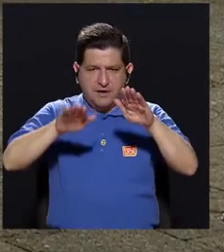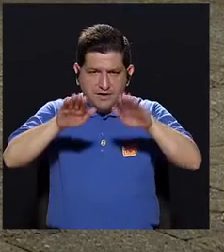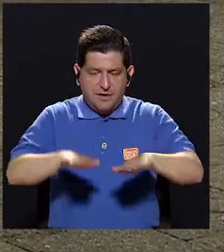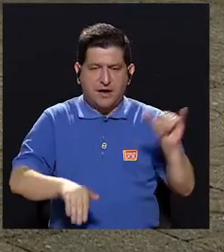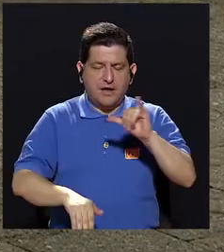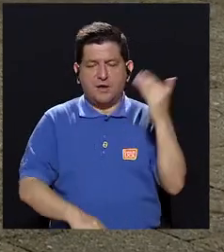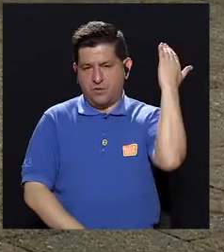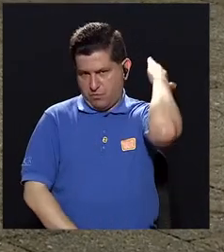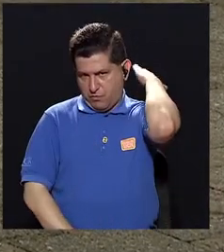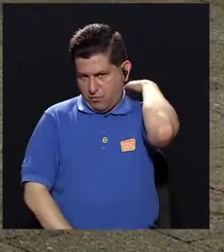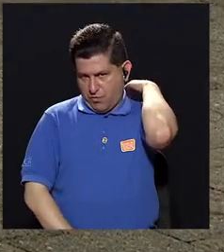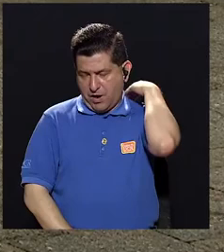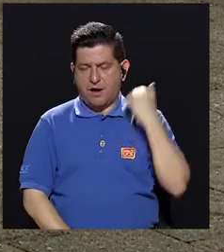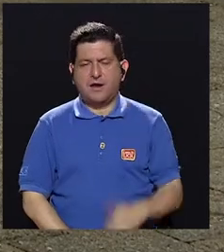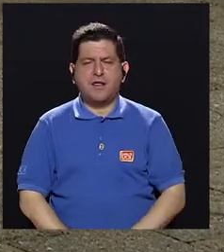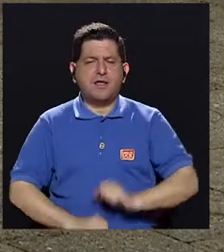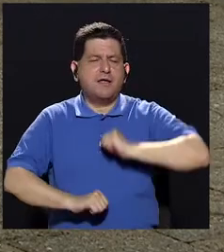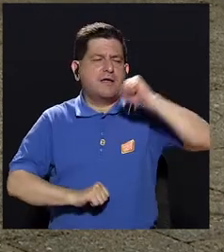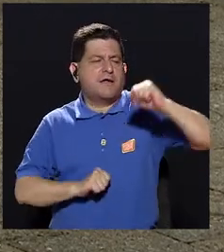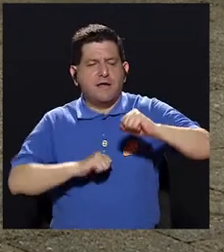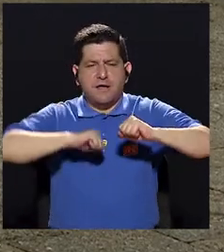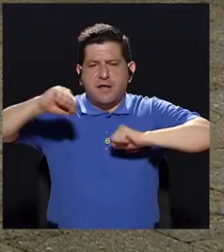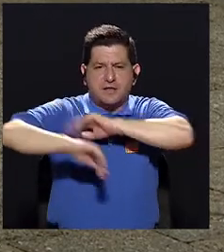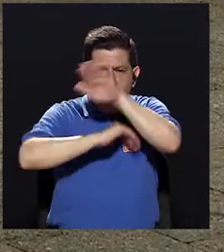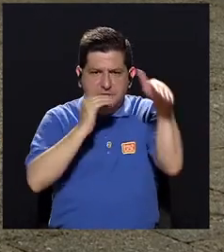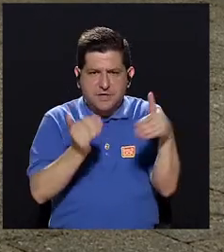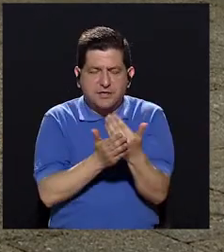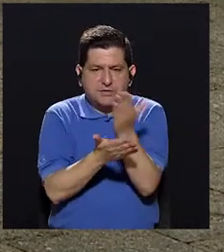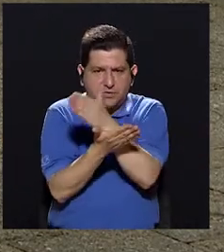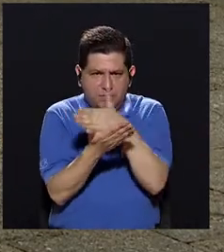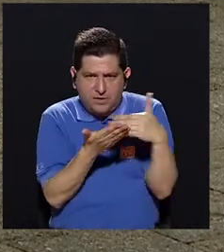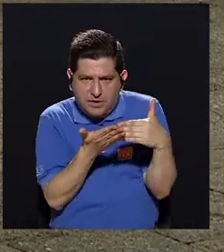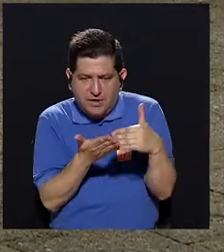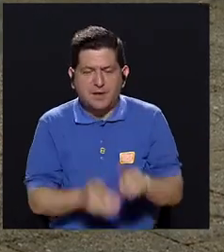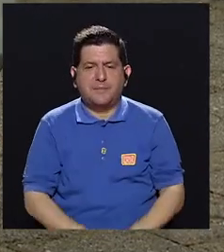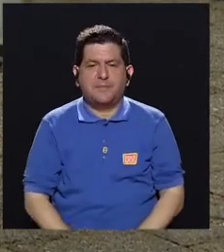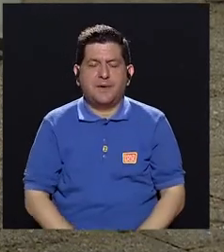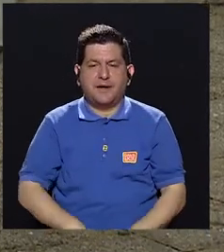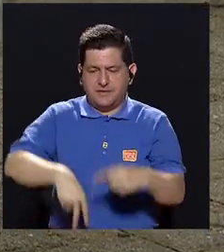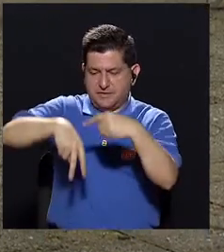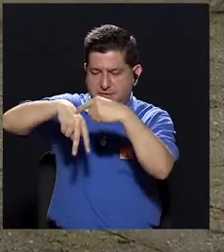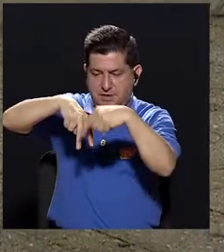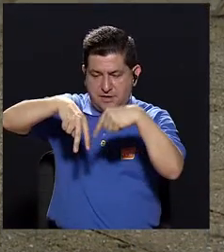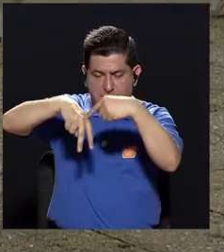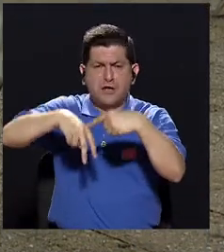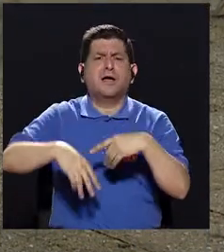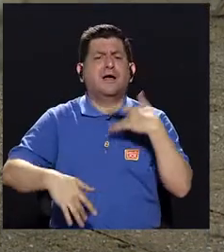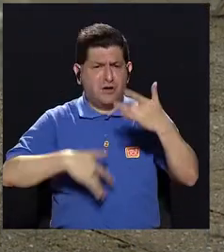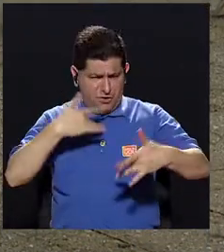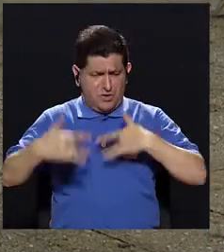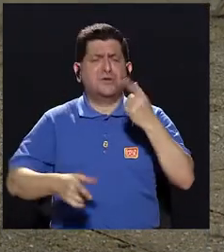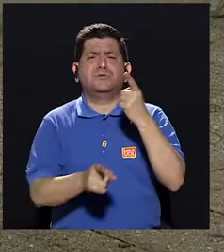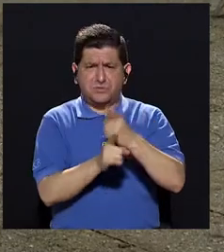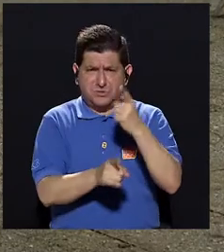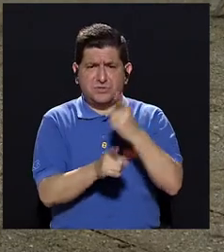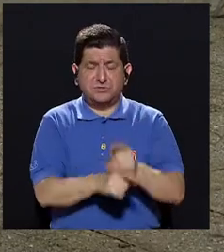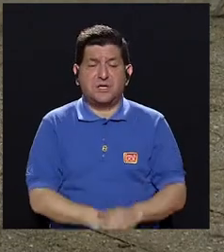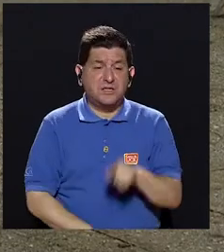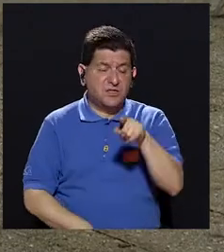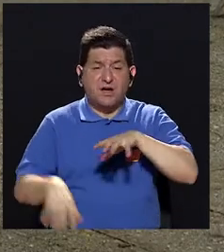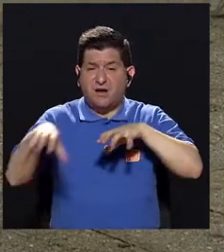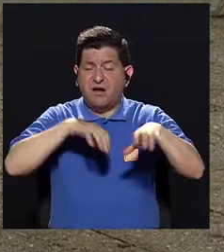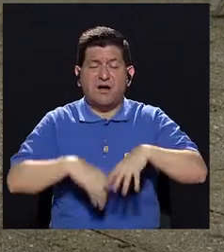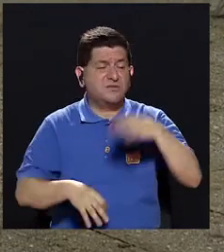la parte lumbar, y estamos estirando un poquito también todo lo que es la parte de la pelvis, el coxis, y se siente efectivamente. Es un